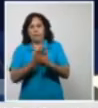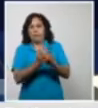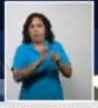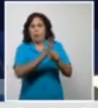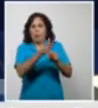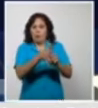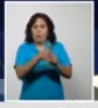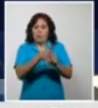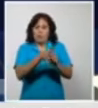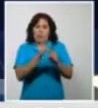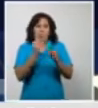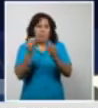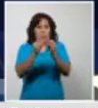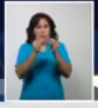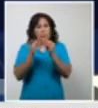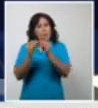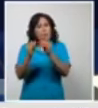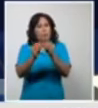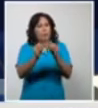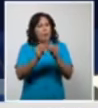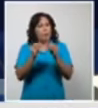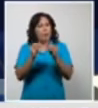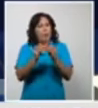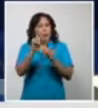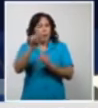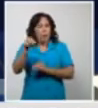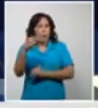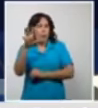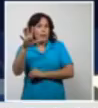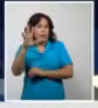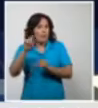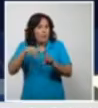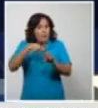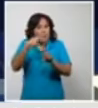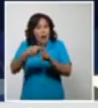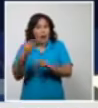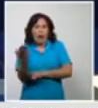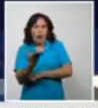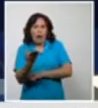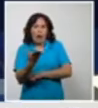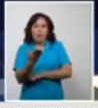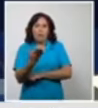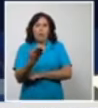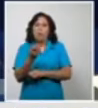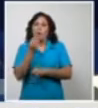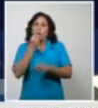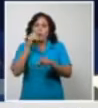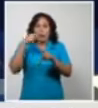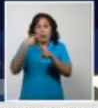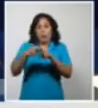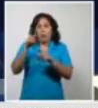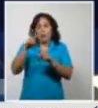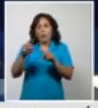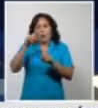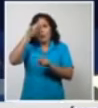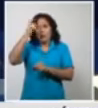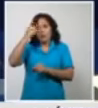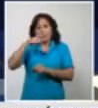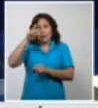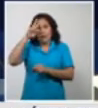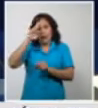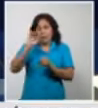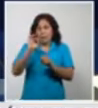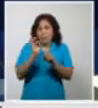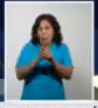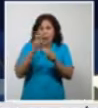se transmite 1,5 veces más rápido que el SARS, que fue el otro